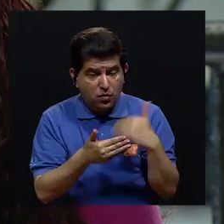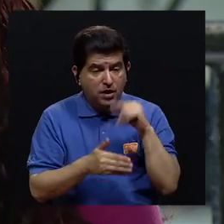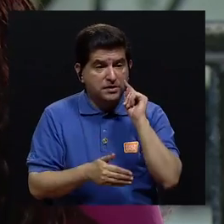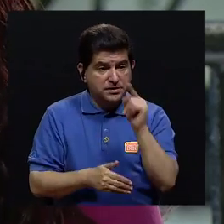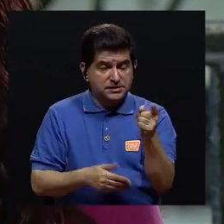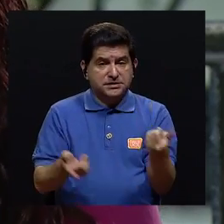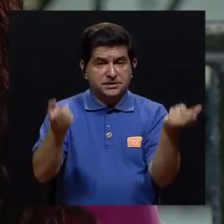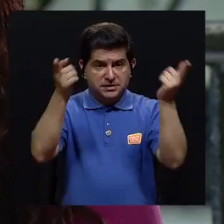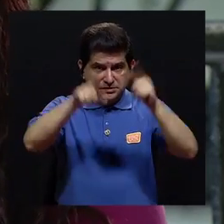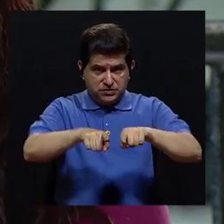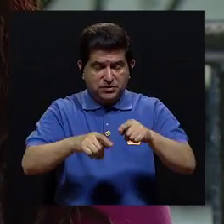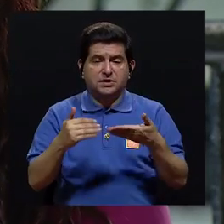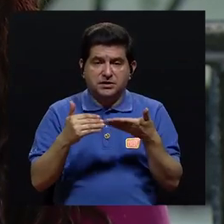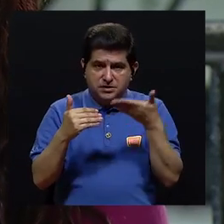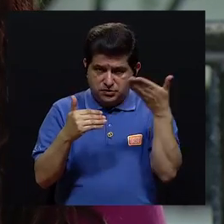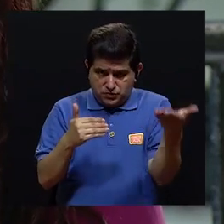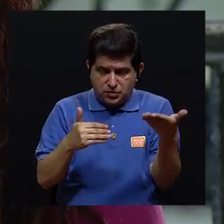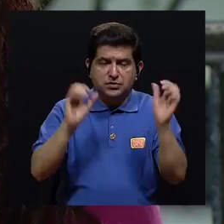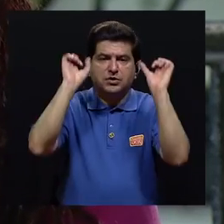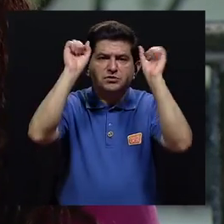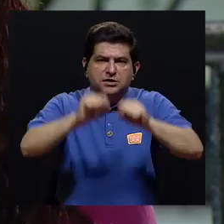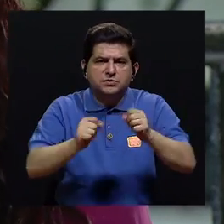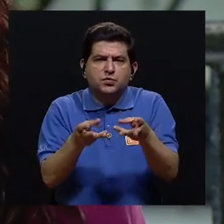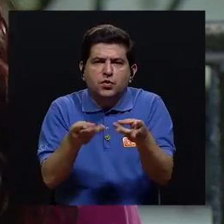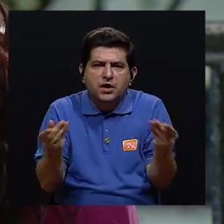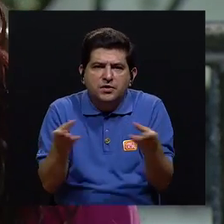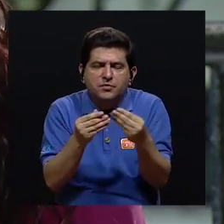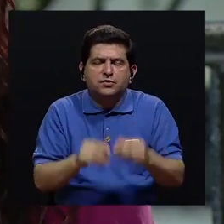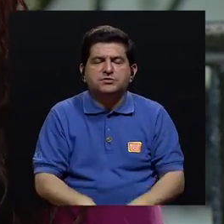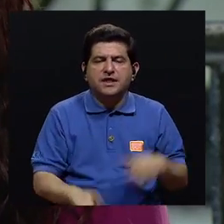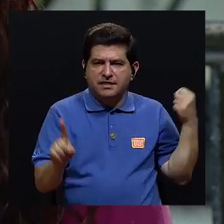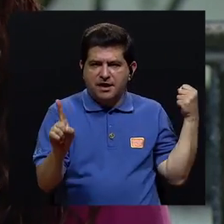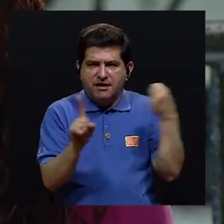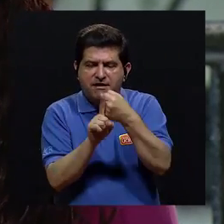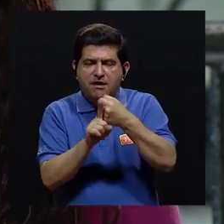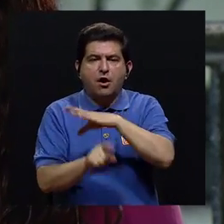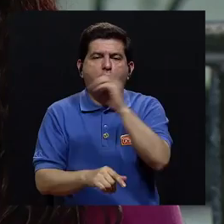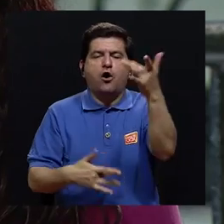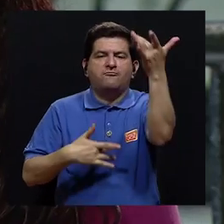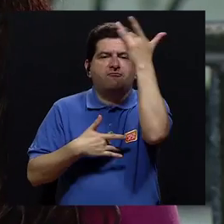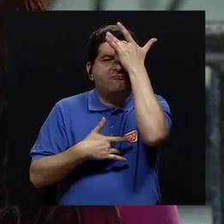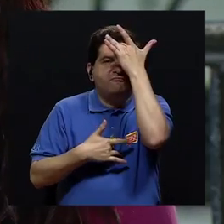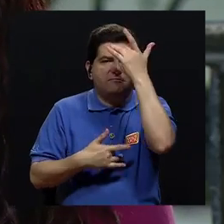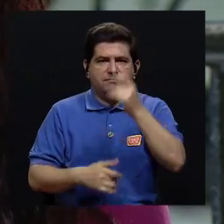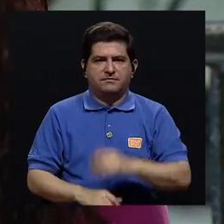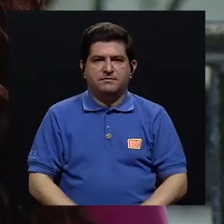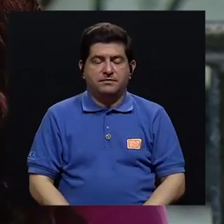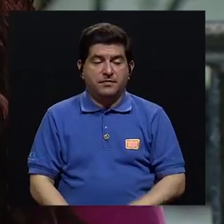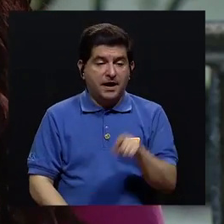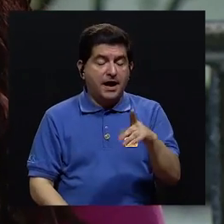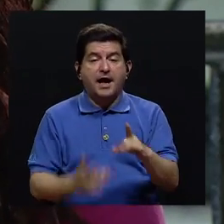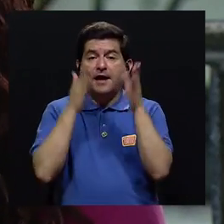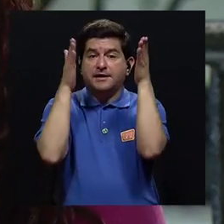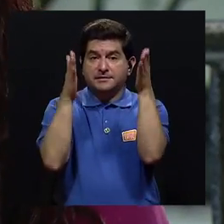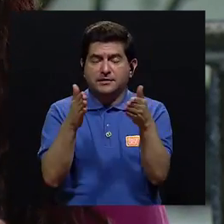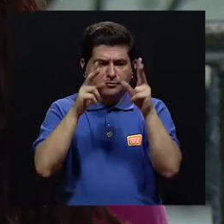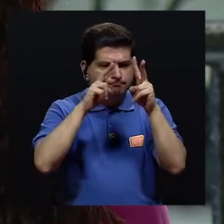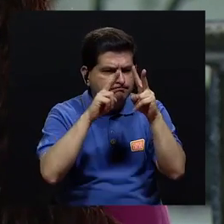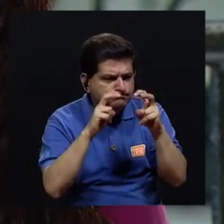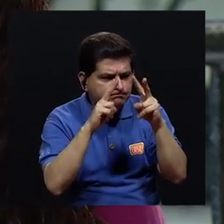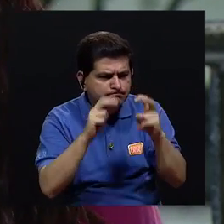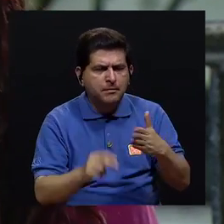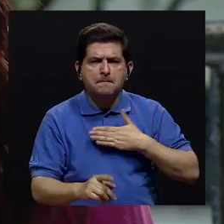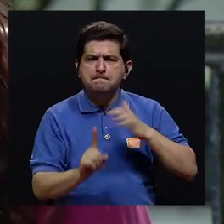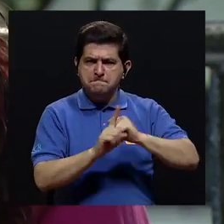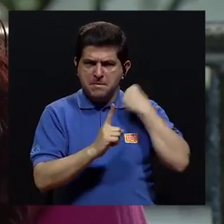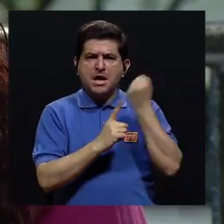y estos vienen a ser aquellos elementos que podrían generar un accidente o una enfermedad. Entonces, este especialista